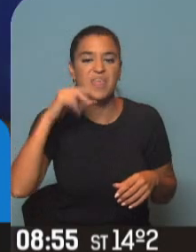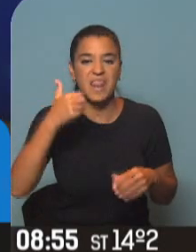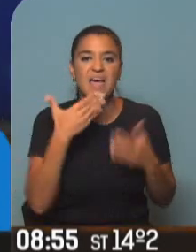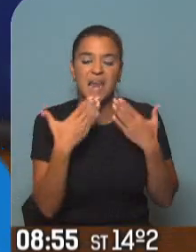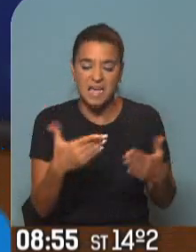televisión pública ancha